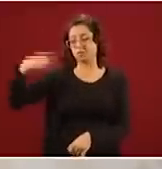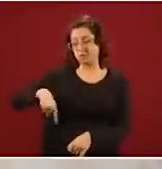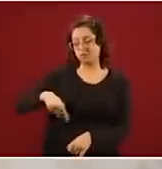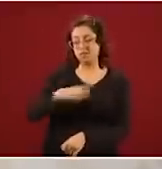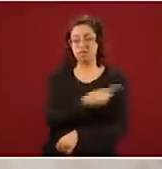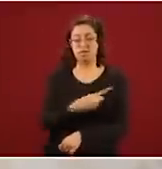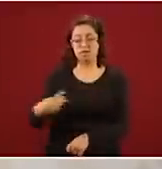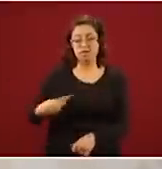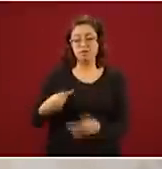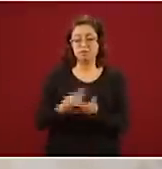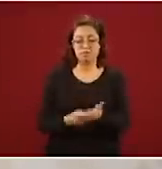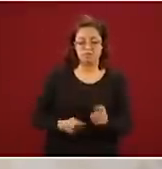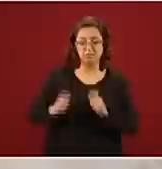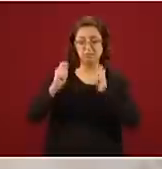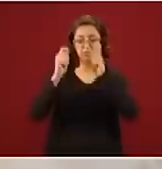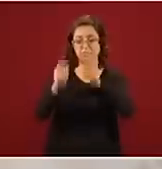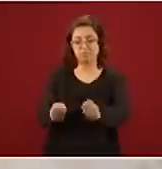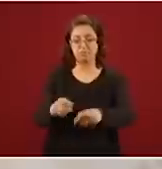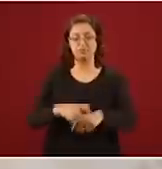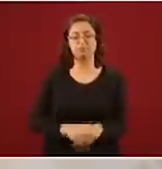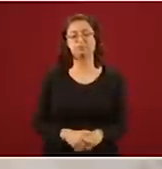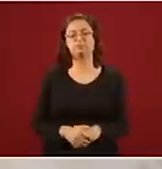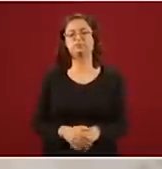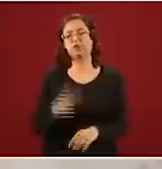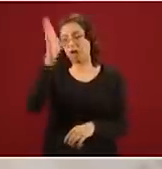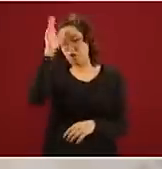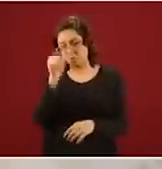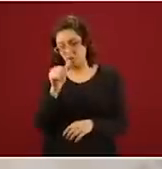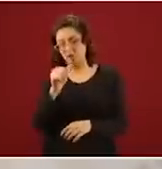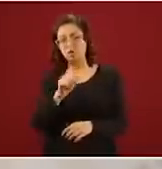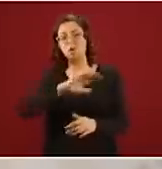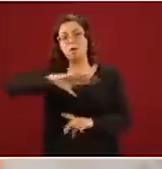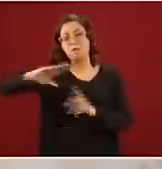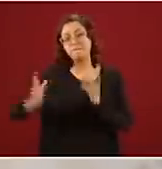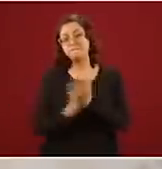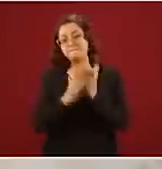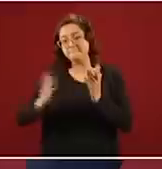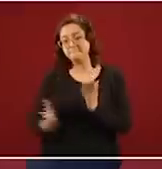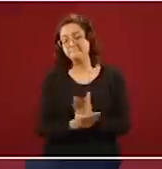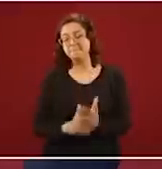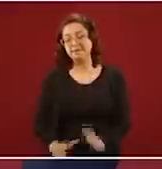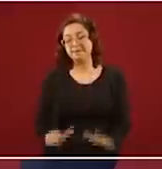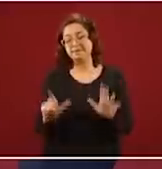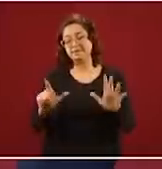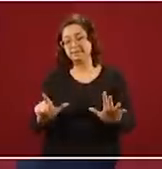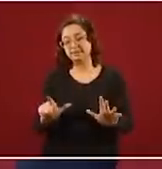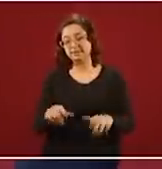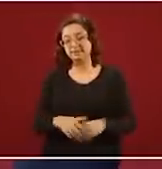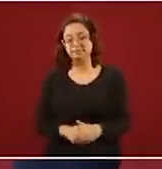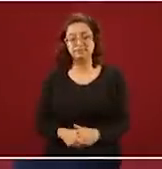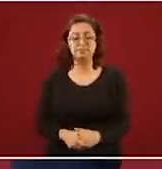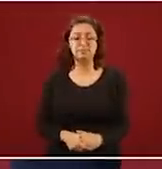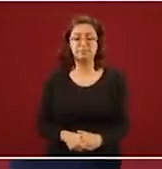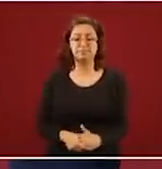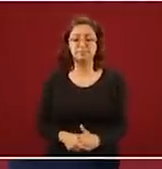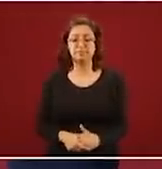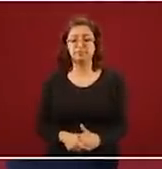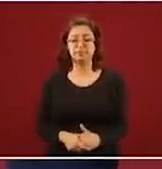acuerdos de coordinación y 7 anexos que se componen en las reglas de operación. La siguiente.